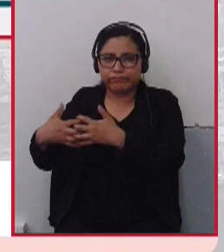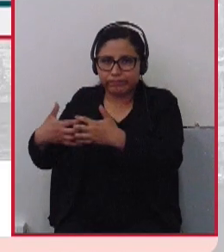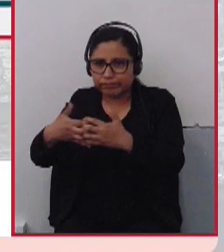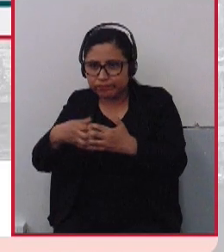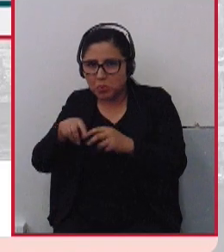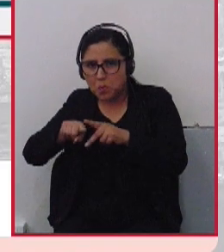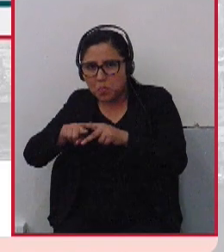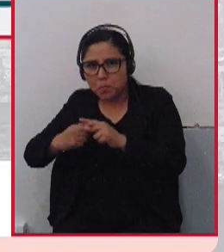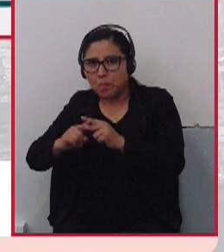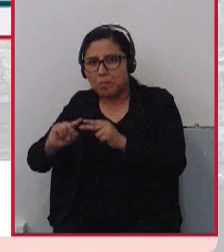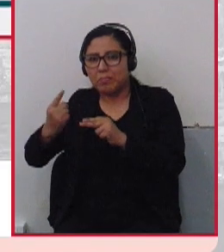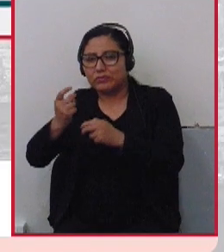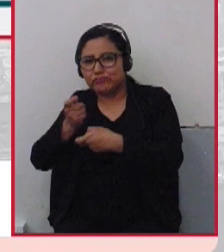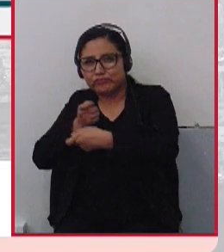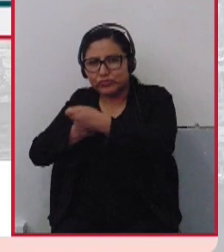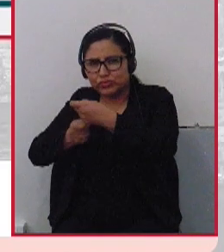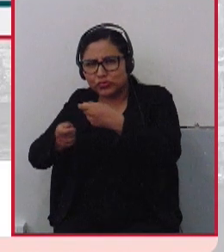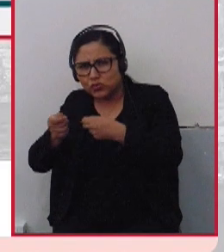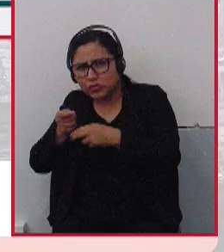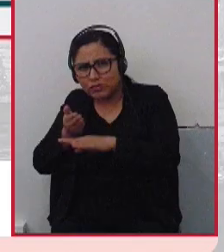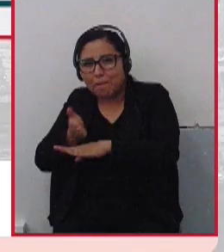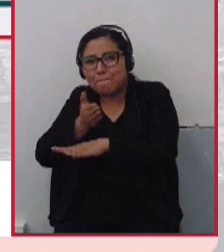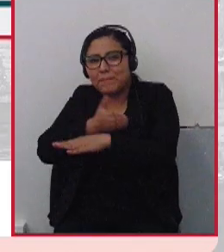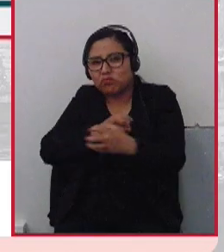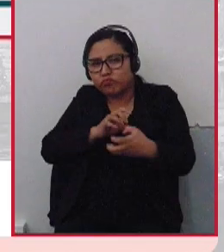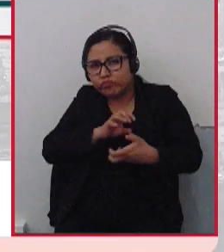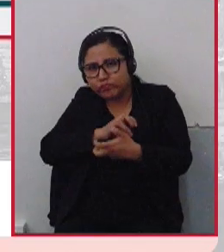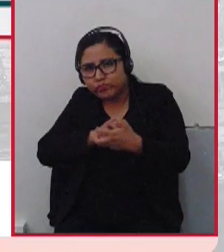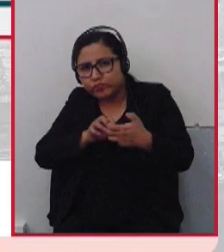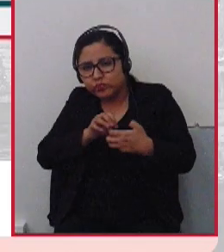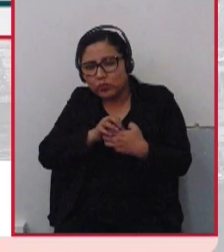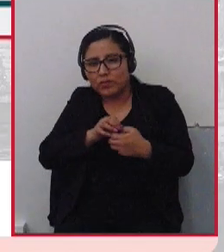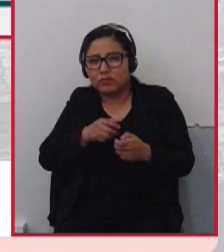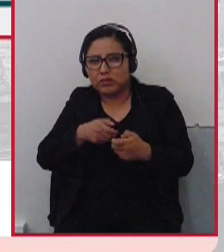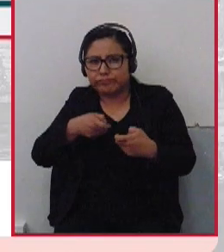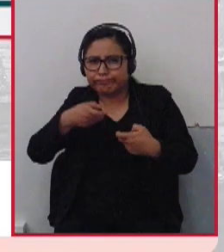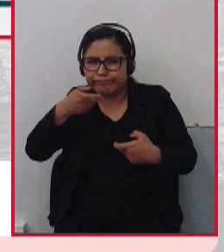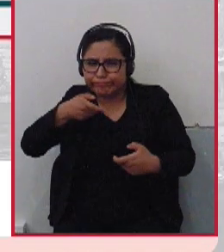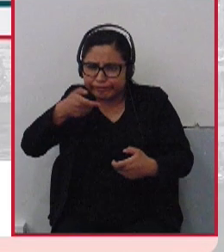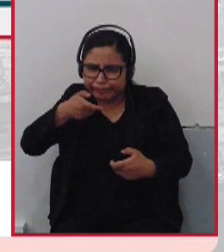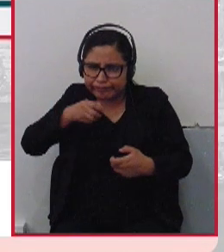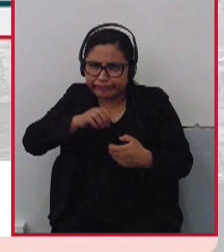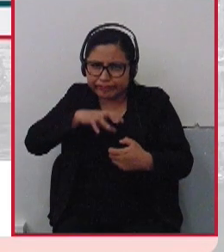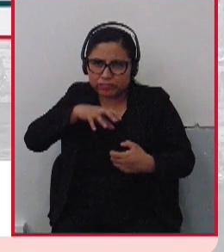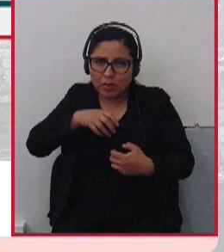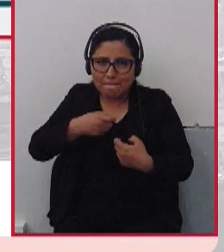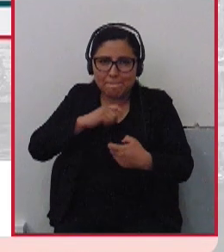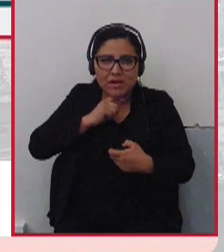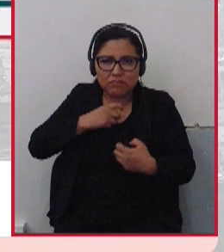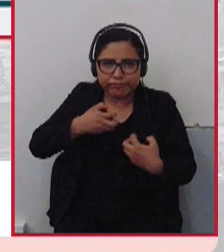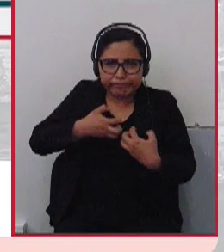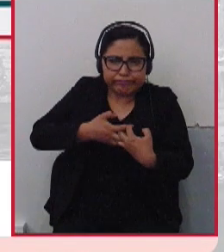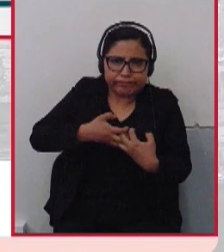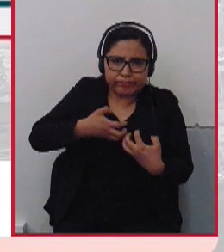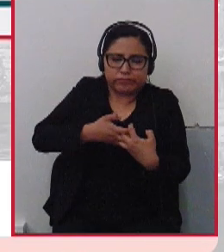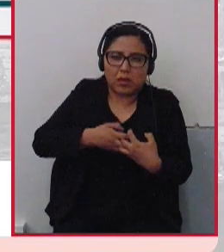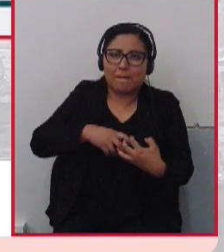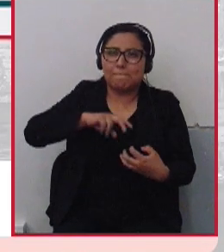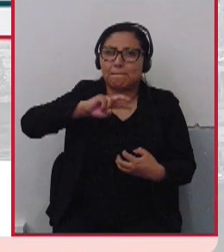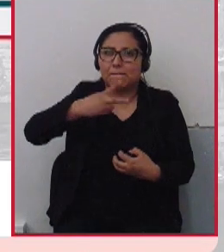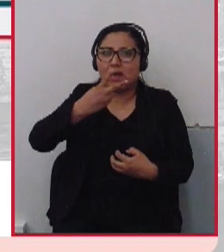Utilizamos el primer circuito de hacer una preconcentración en una de nuestras operaciones El Soldado. Es una operación de 20.000 toneladas por día.